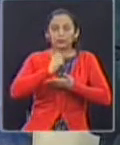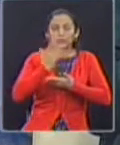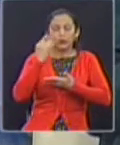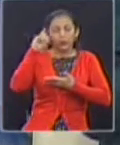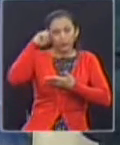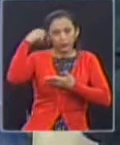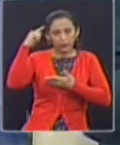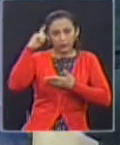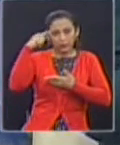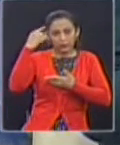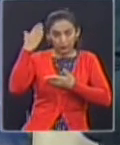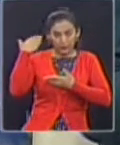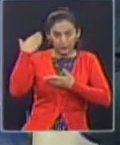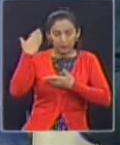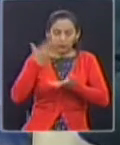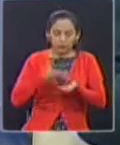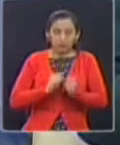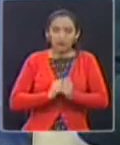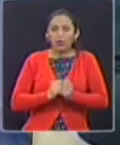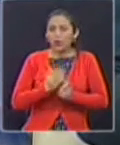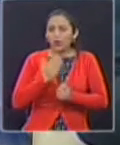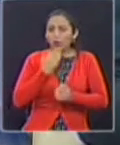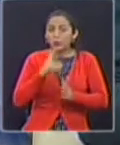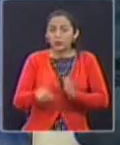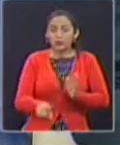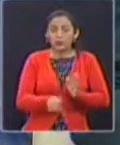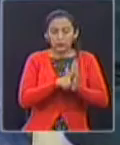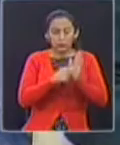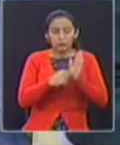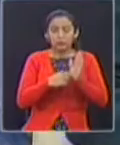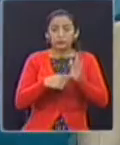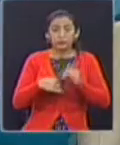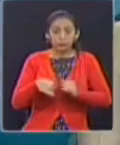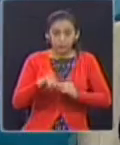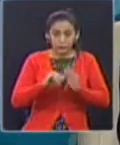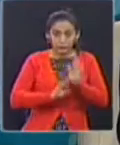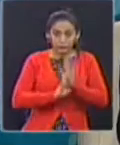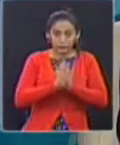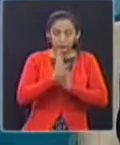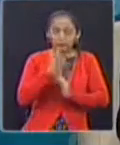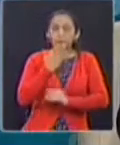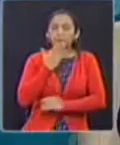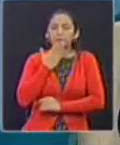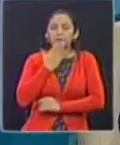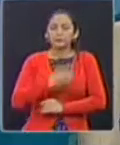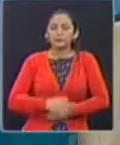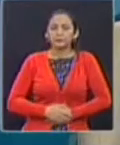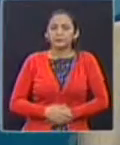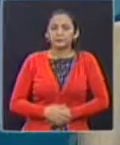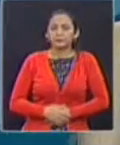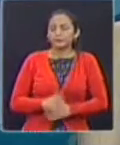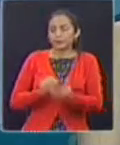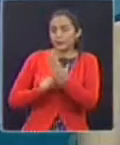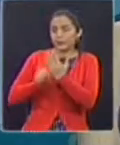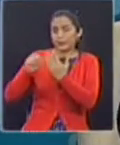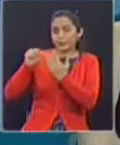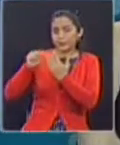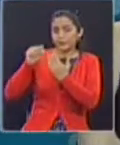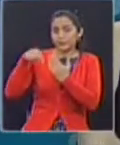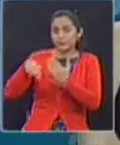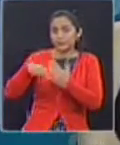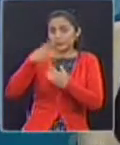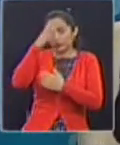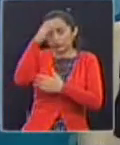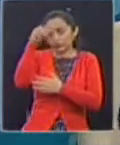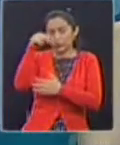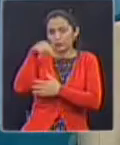gobierno, ¿se ha avanzado en la aplicación de esta ley? Sí, desde el Ministerio nosotros estamos bajo